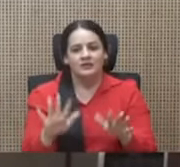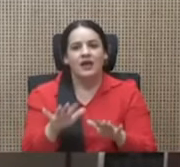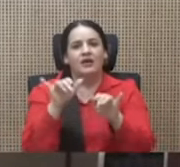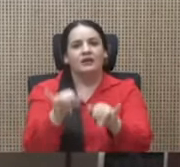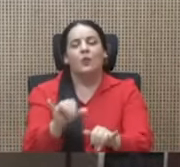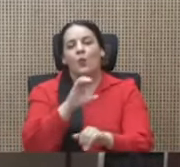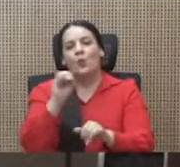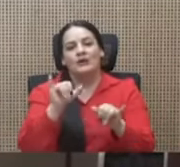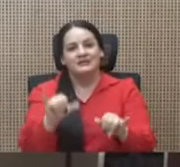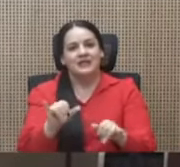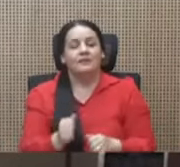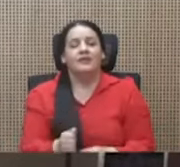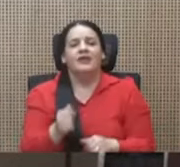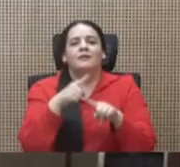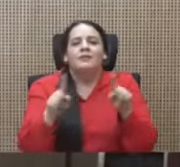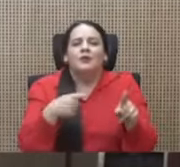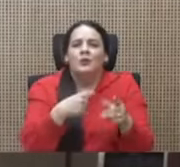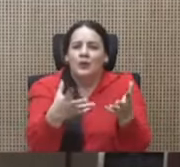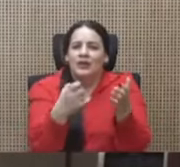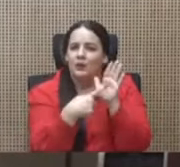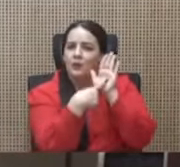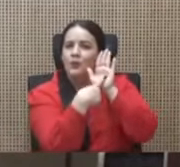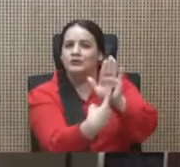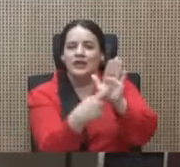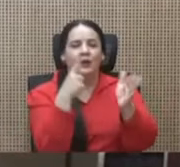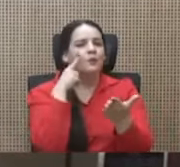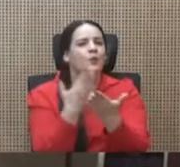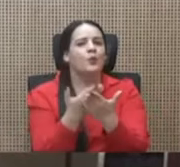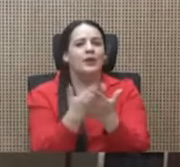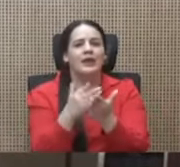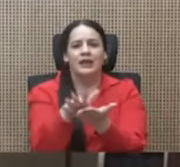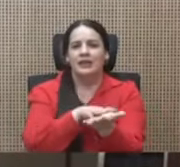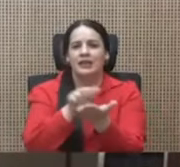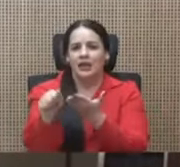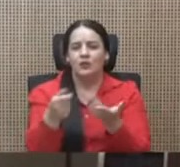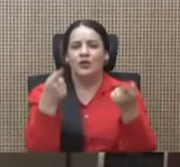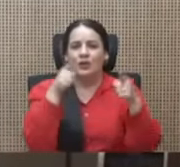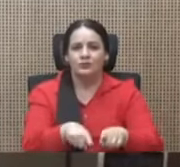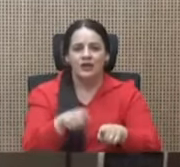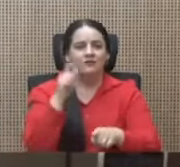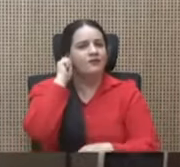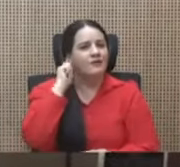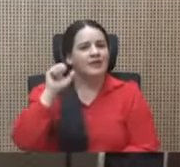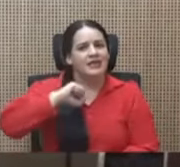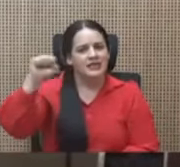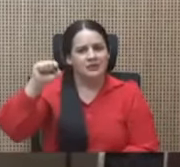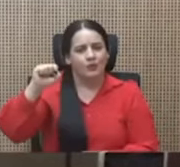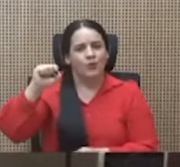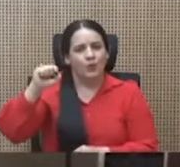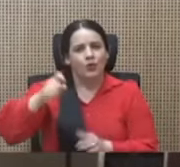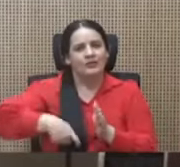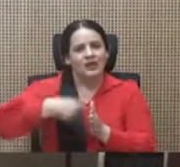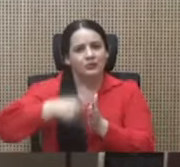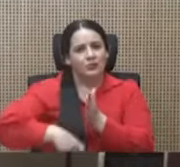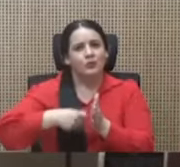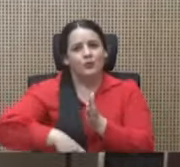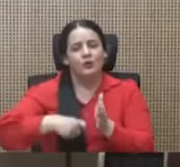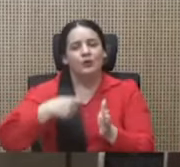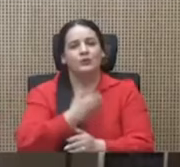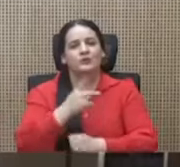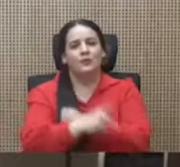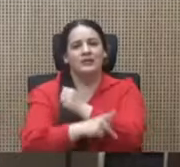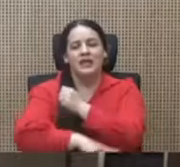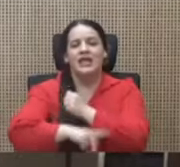lo que está lo que quiero dejar en evidencia es el daño que causa el feminismo radical a nuestro país el tema no es defender Alonso el tema